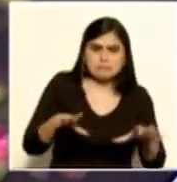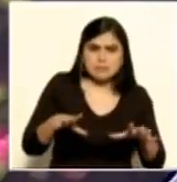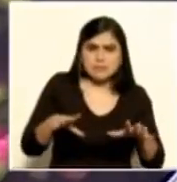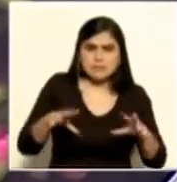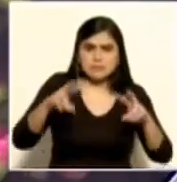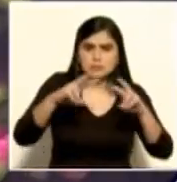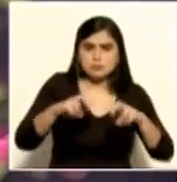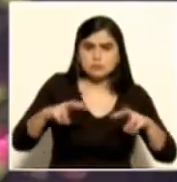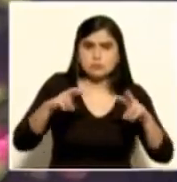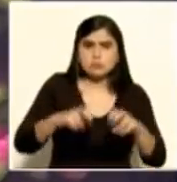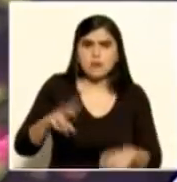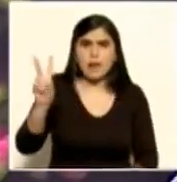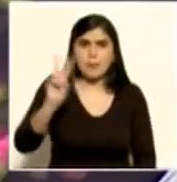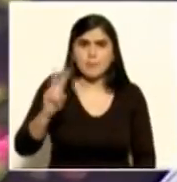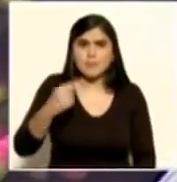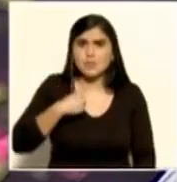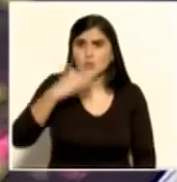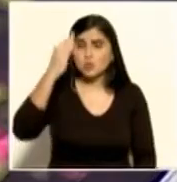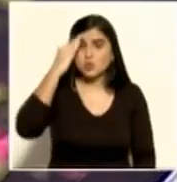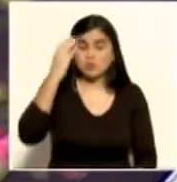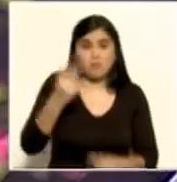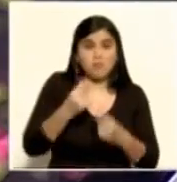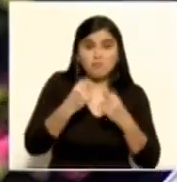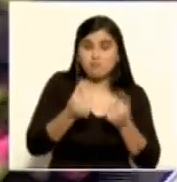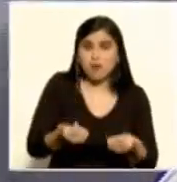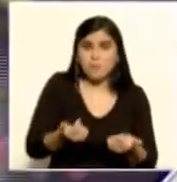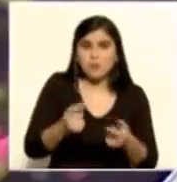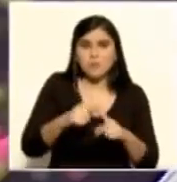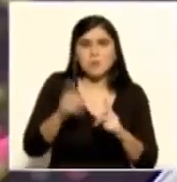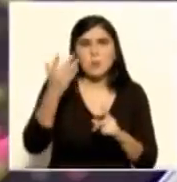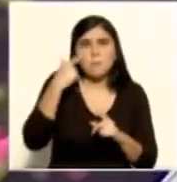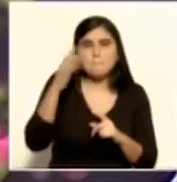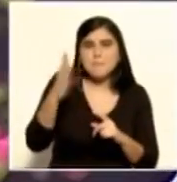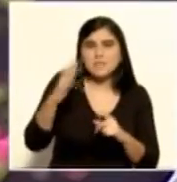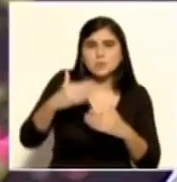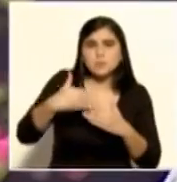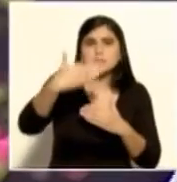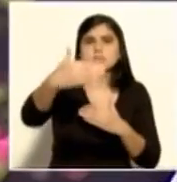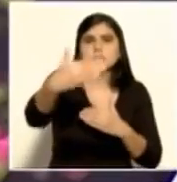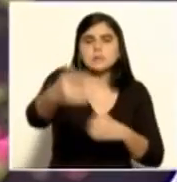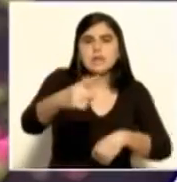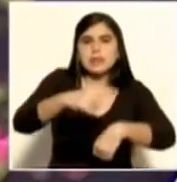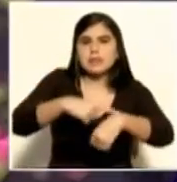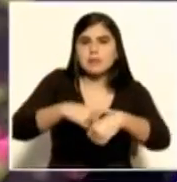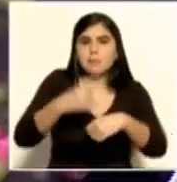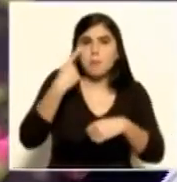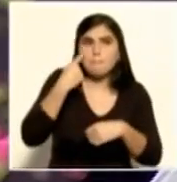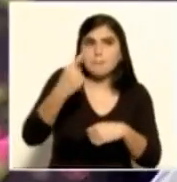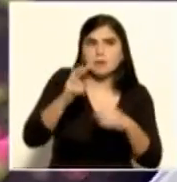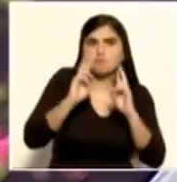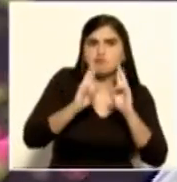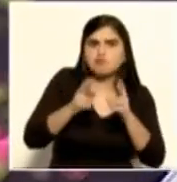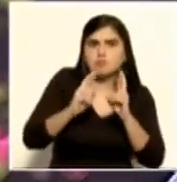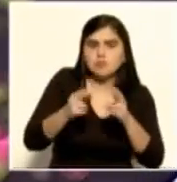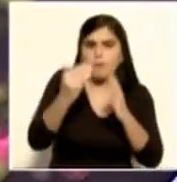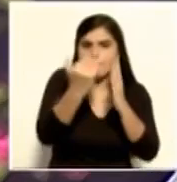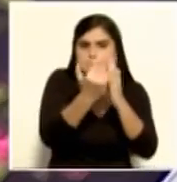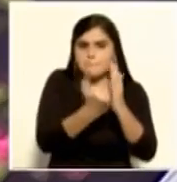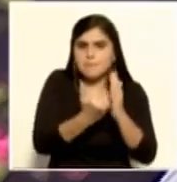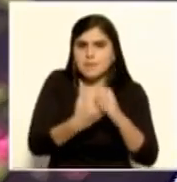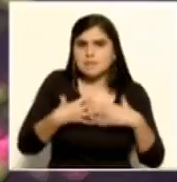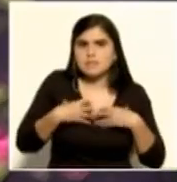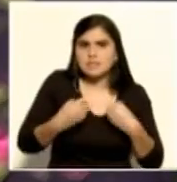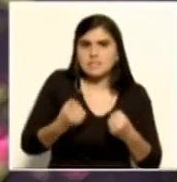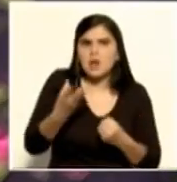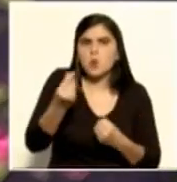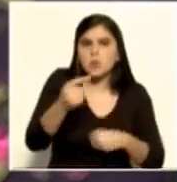al virus? Sé que no es inmediato, pero ¿en cuánto tiempo estiman que veremos los resultados de estas medidas sanitarias? Y por